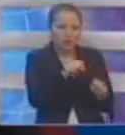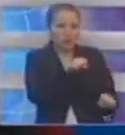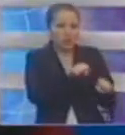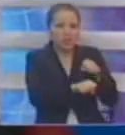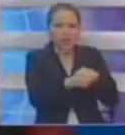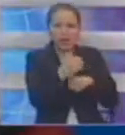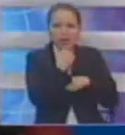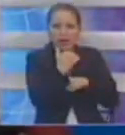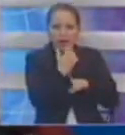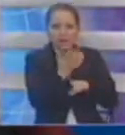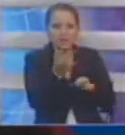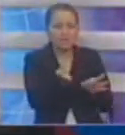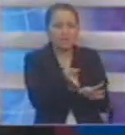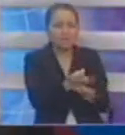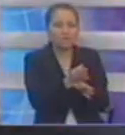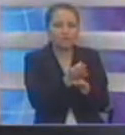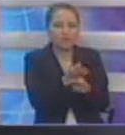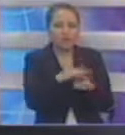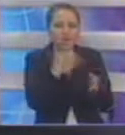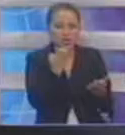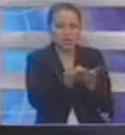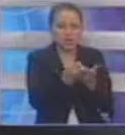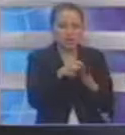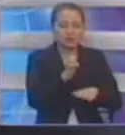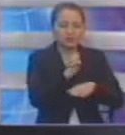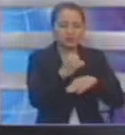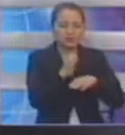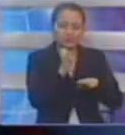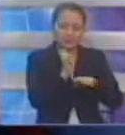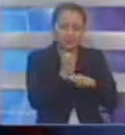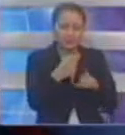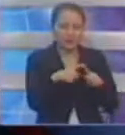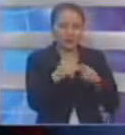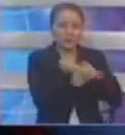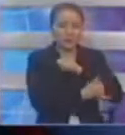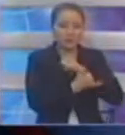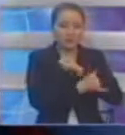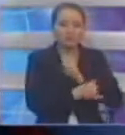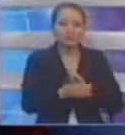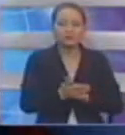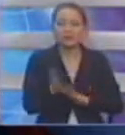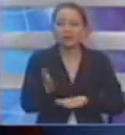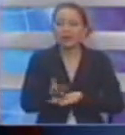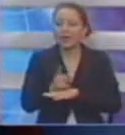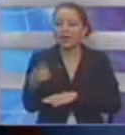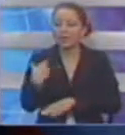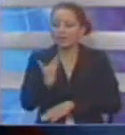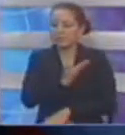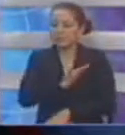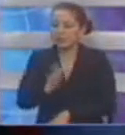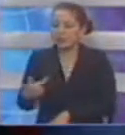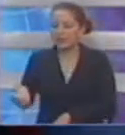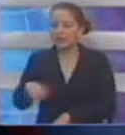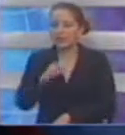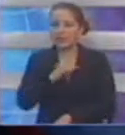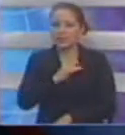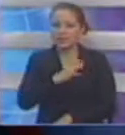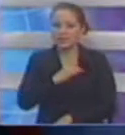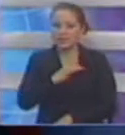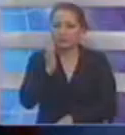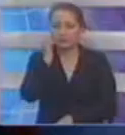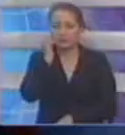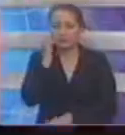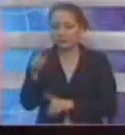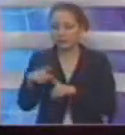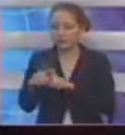también lo que es el funcionamiento económico del país. Cuando Michelle Bachelet, la presidenta de su país, estuvo acá en la posesión del mandatario, cuando fue